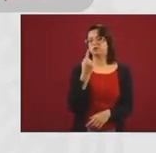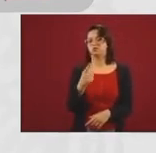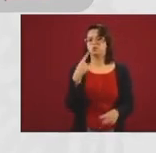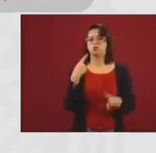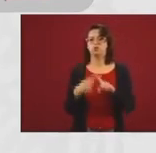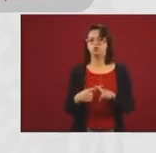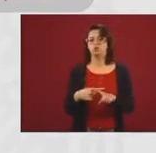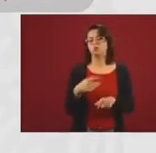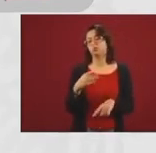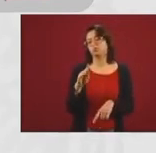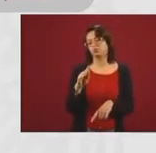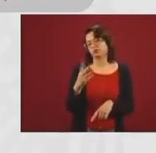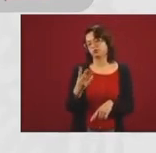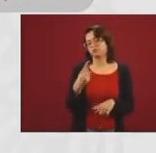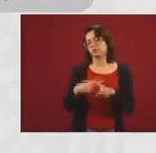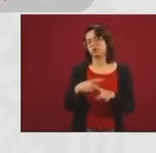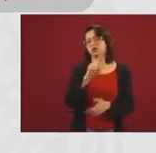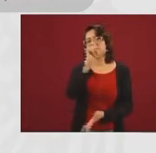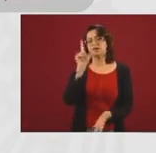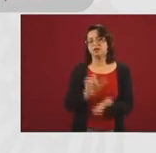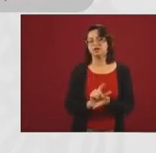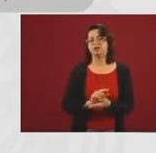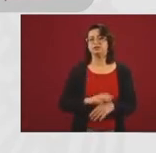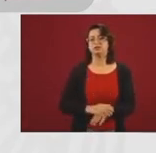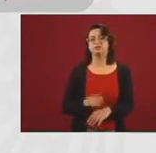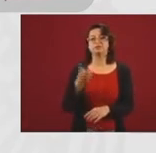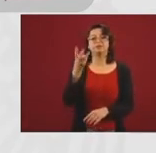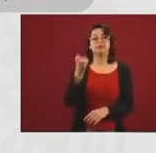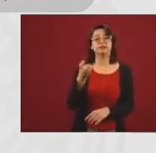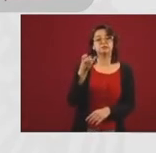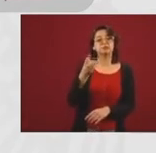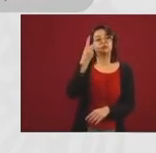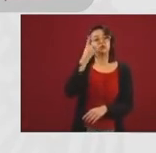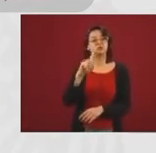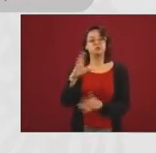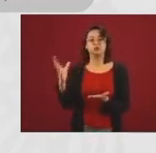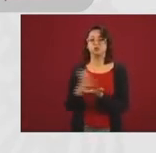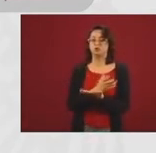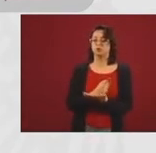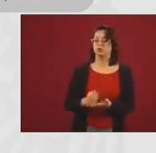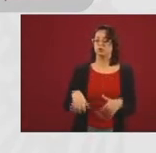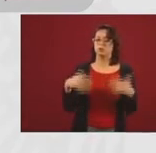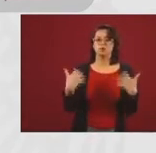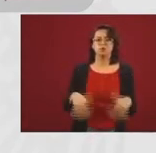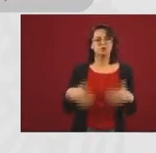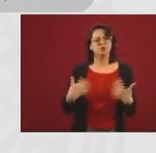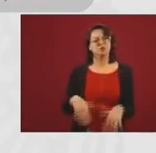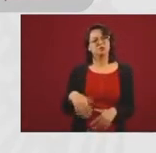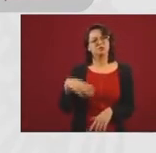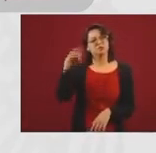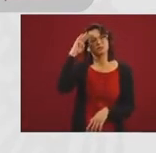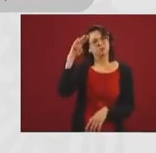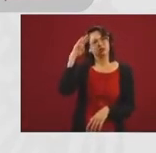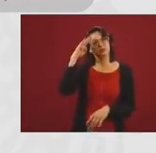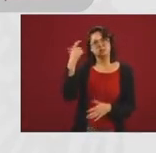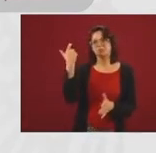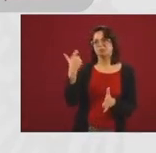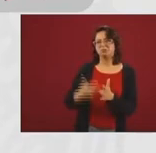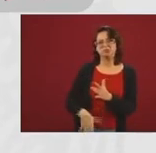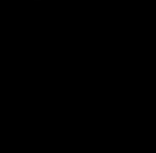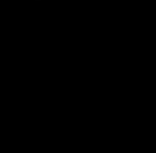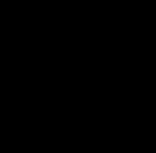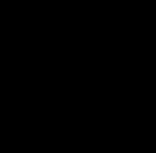de 20 pesos con 76 centavos y un margen de 3.22. En la premium, el más caro fue Mega Gasolineras en San Miguel de Allende,